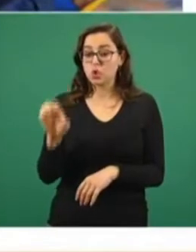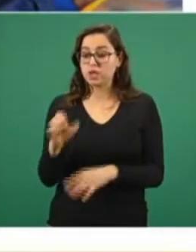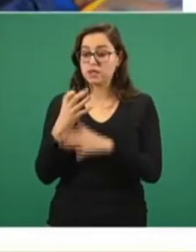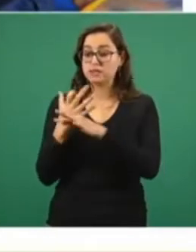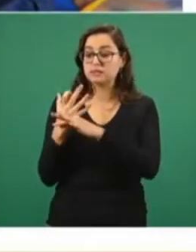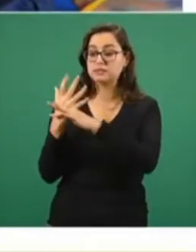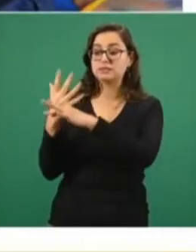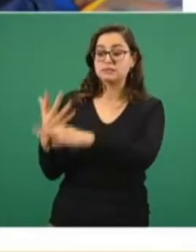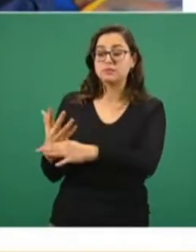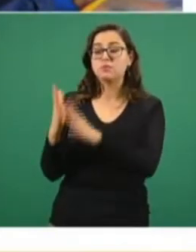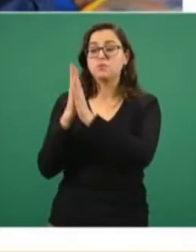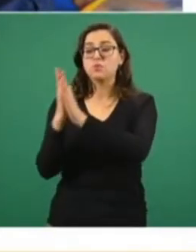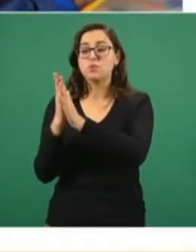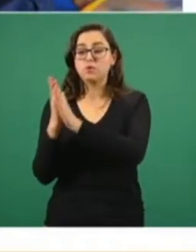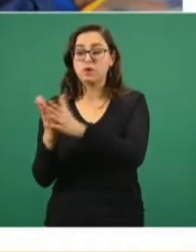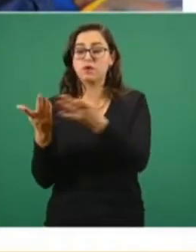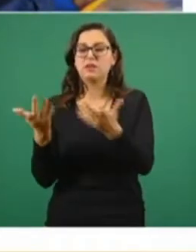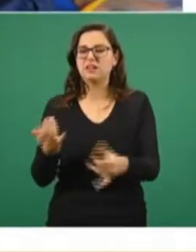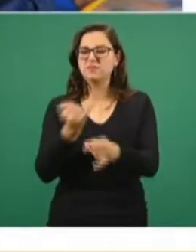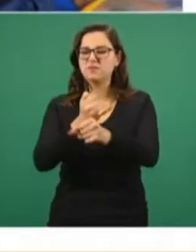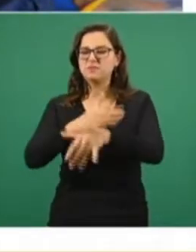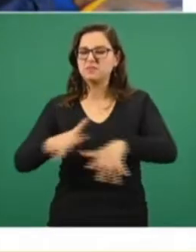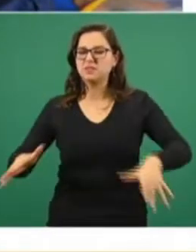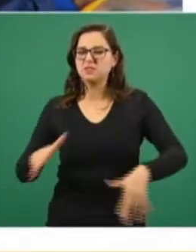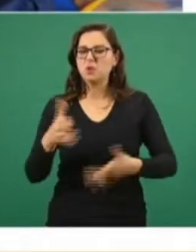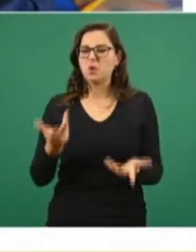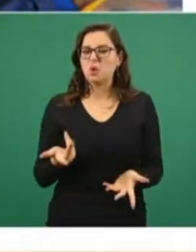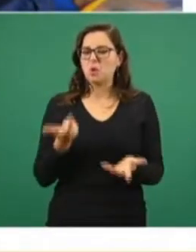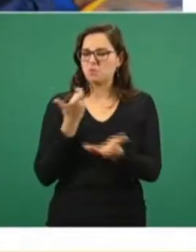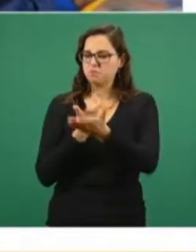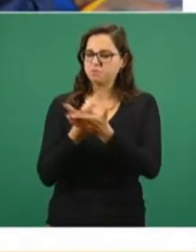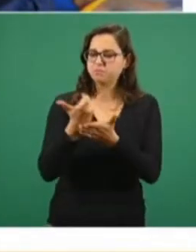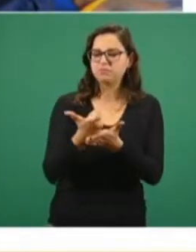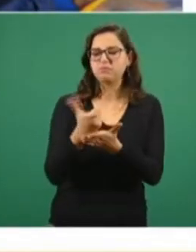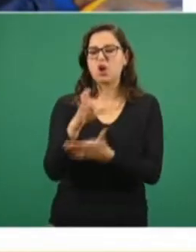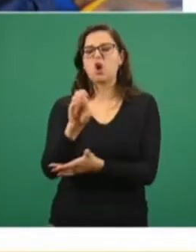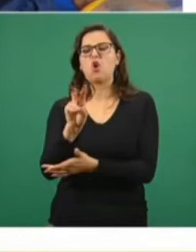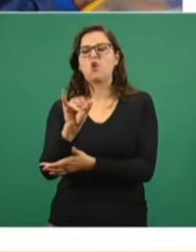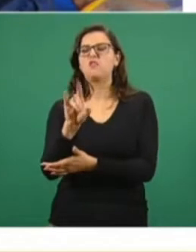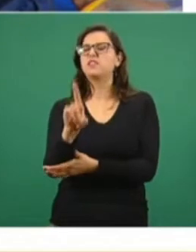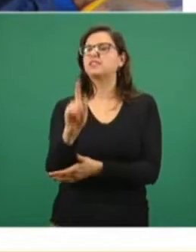la voy a presentar en su nombre. ¿Qué es este bono COVID?